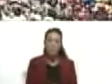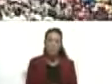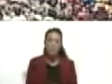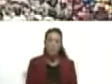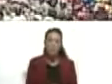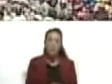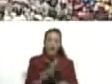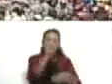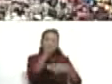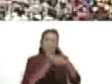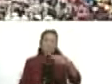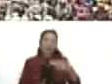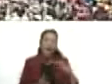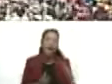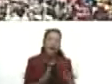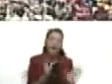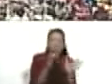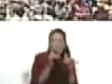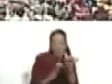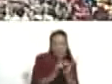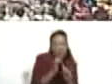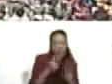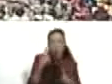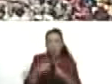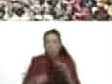Estamos mitad y mitad.